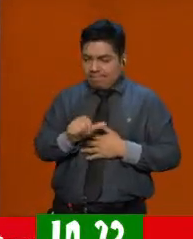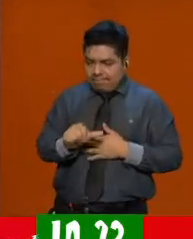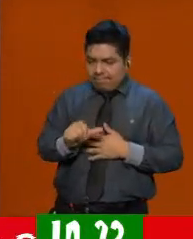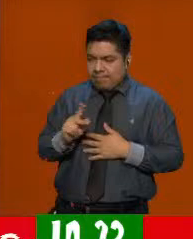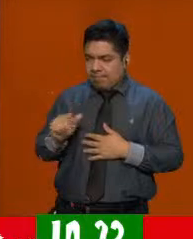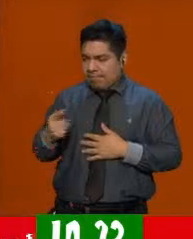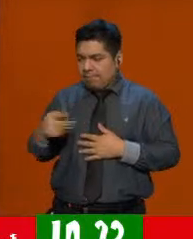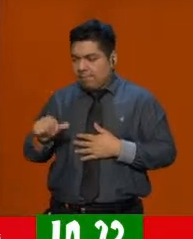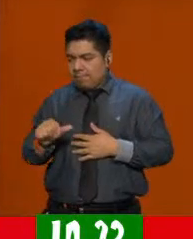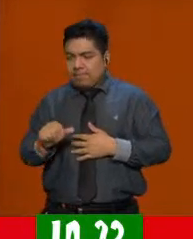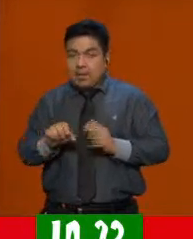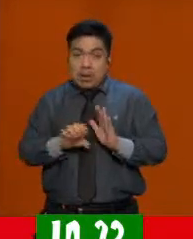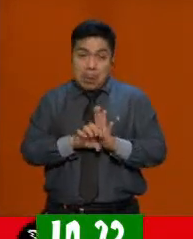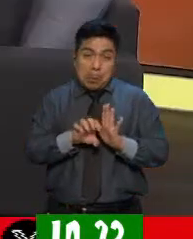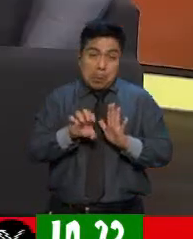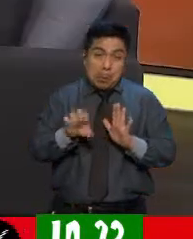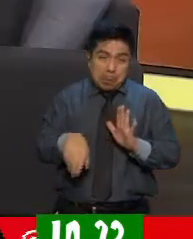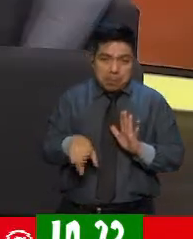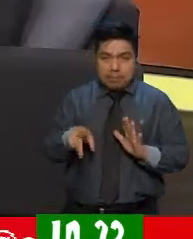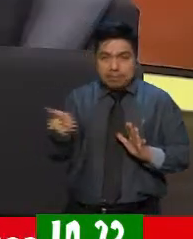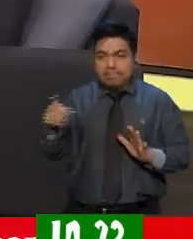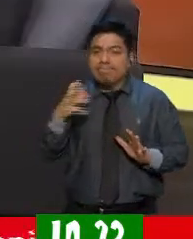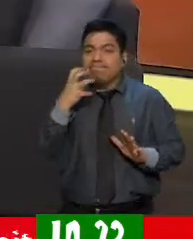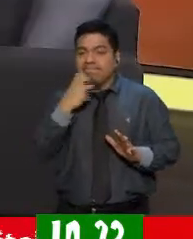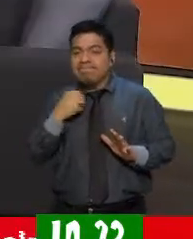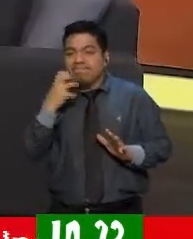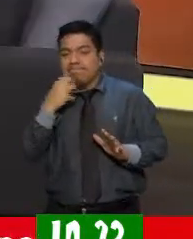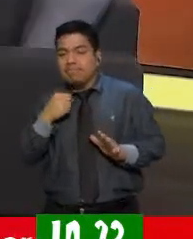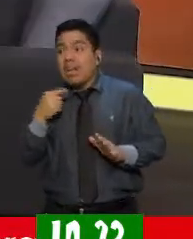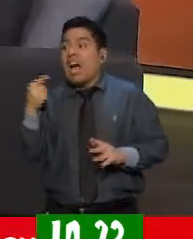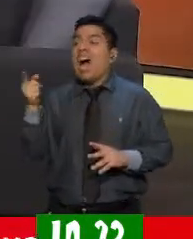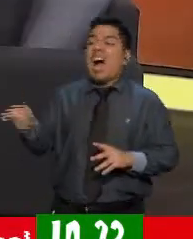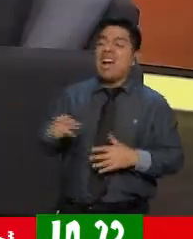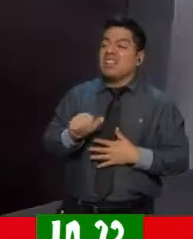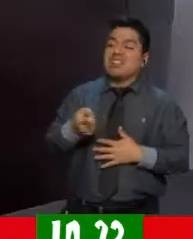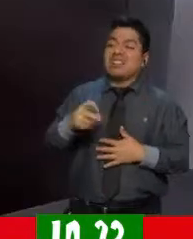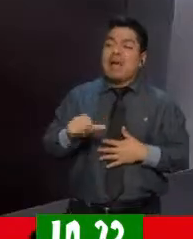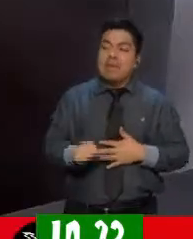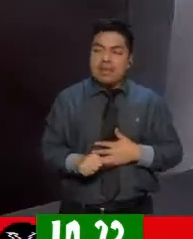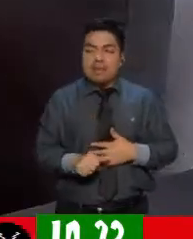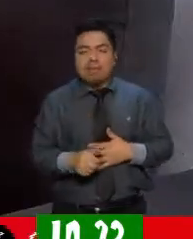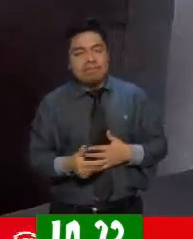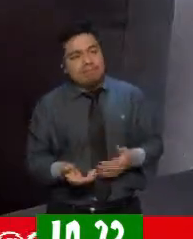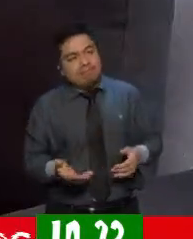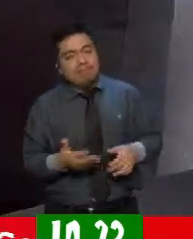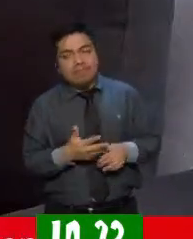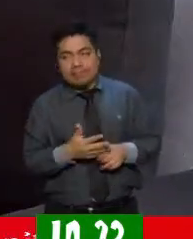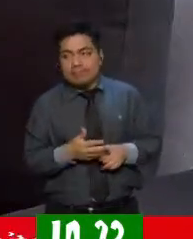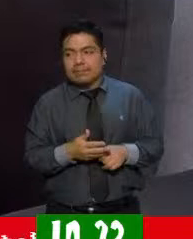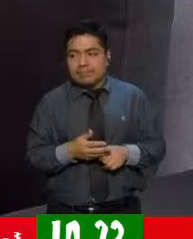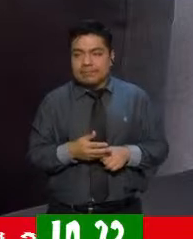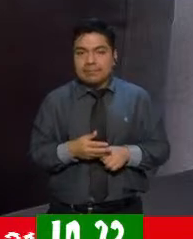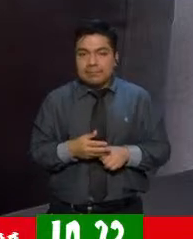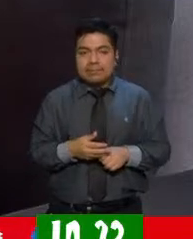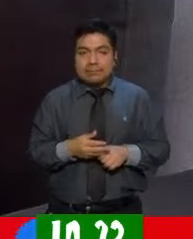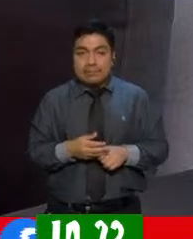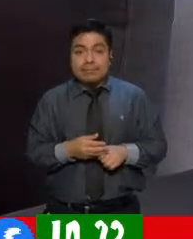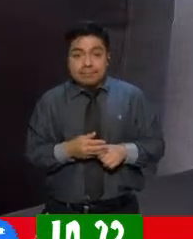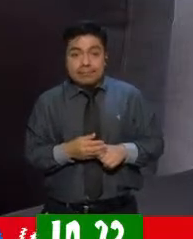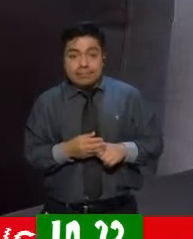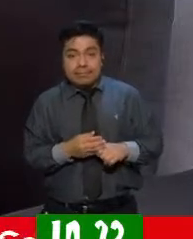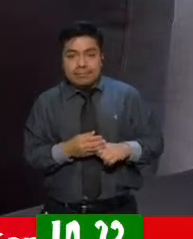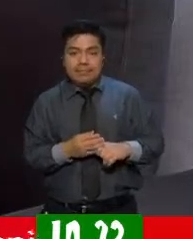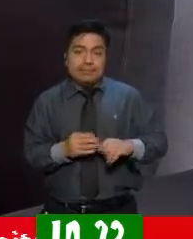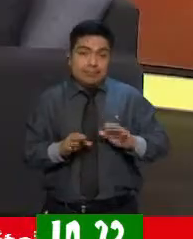¿no? Sí. Si decimos, bueno, es que el Estado de Israel está cometiendo tú eres genocidio, antisionista. entonces ya eres antisemita, Sí, ¿no? sí, ya eres antisemita, entonces ya